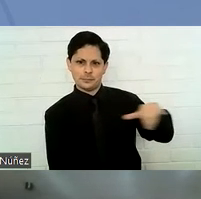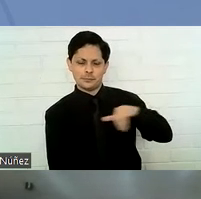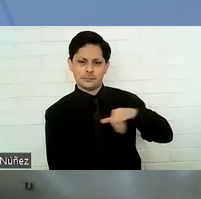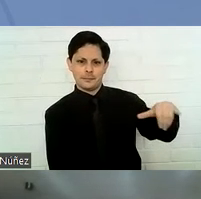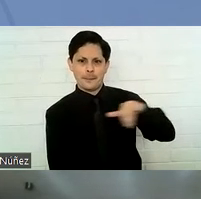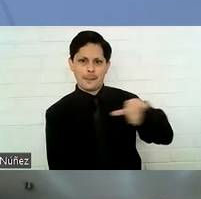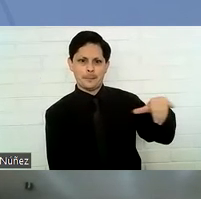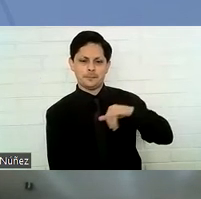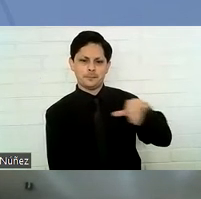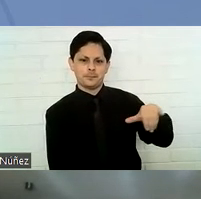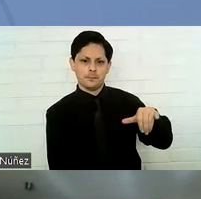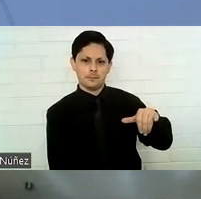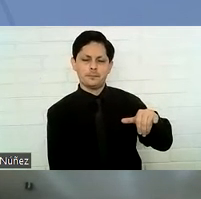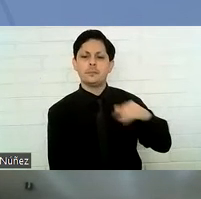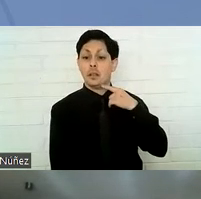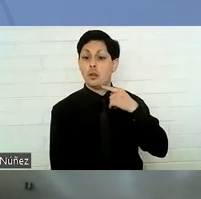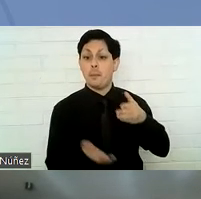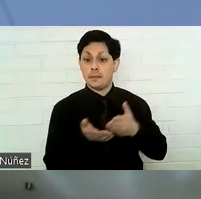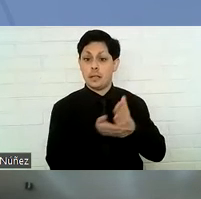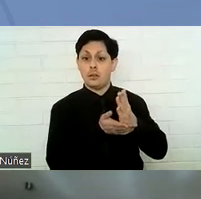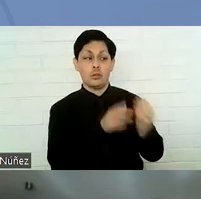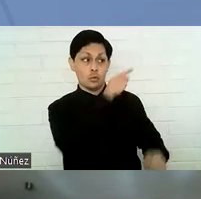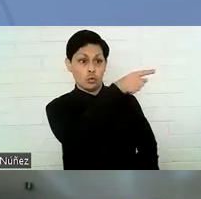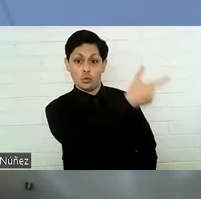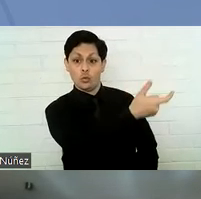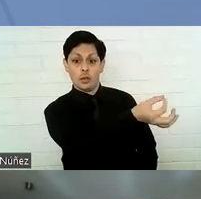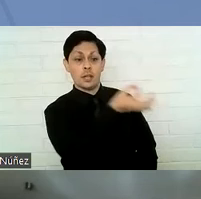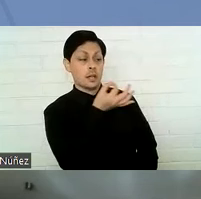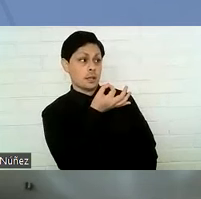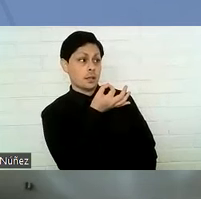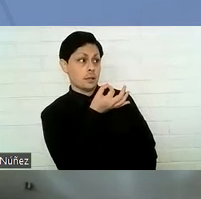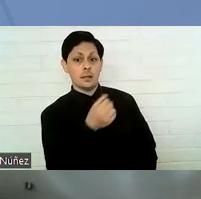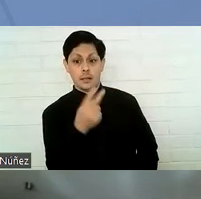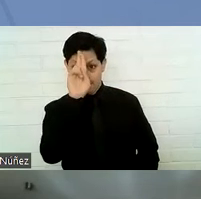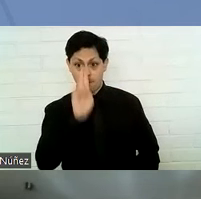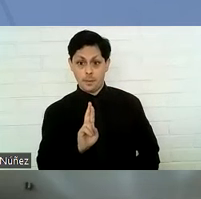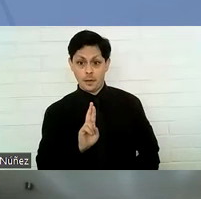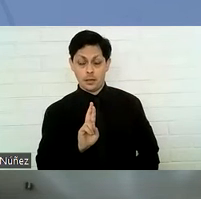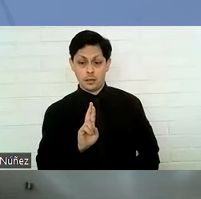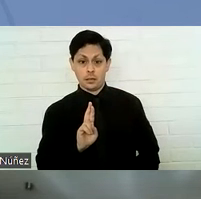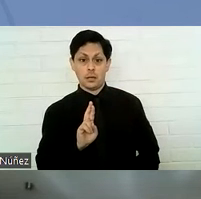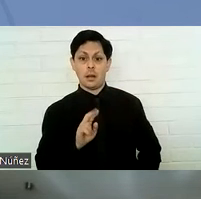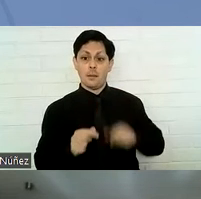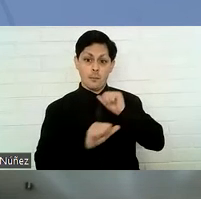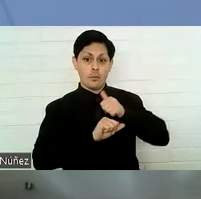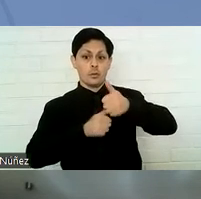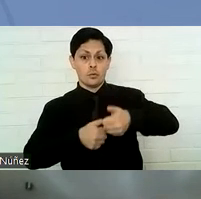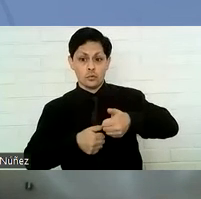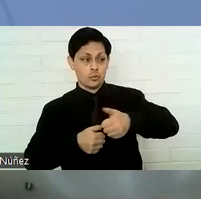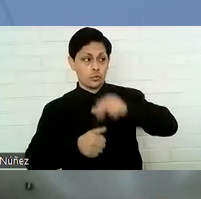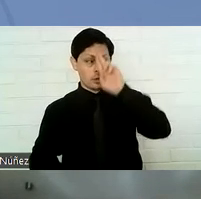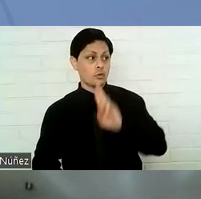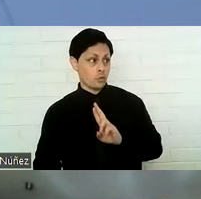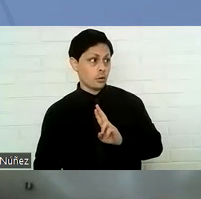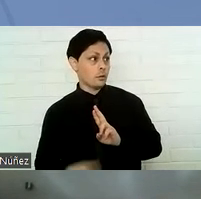¿Sí? Quiero iniciar por lo que dijiste, el papel, el desafío y la proyección del rol